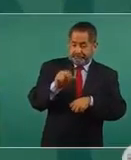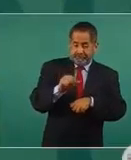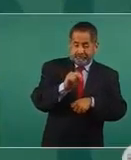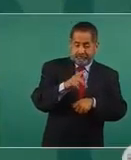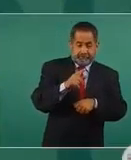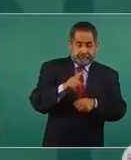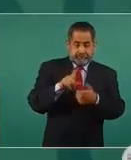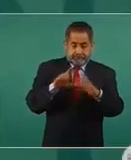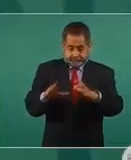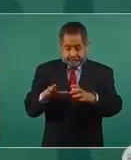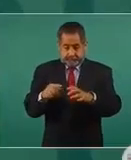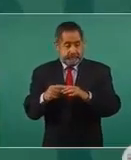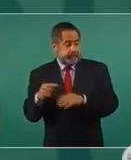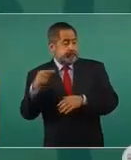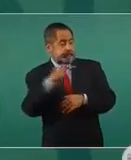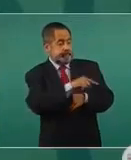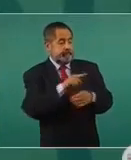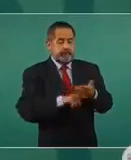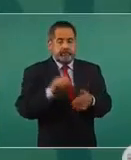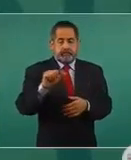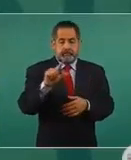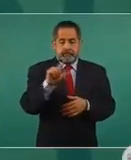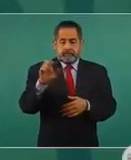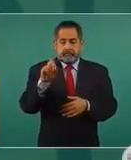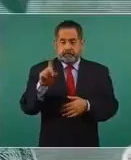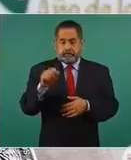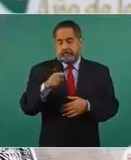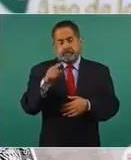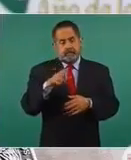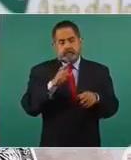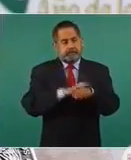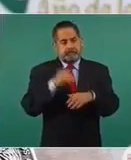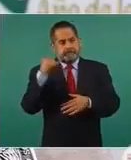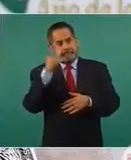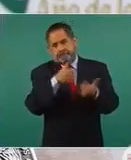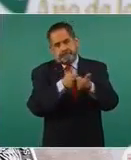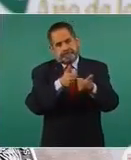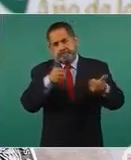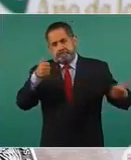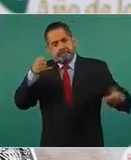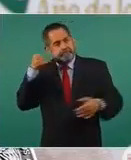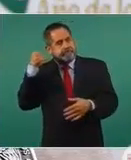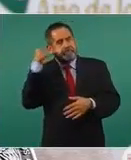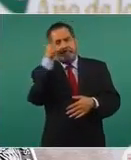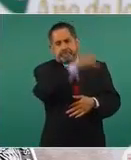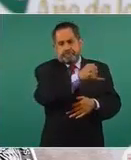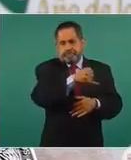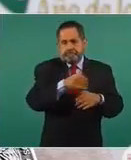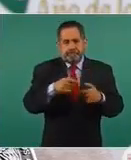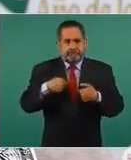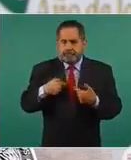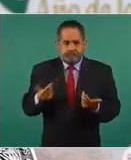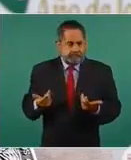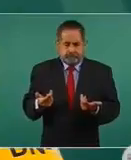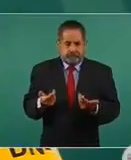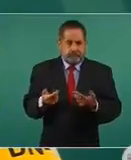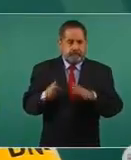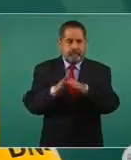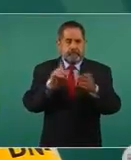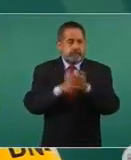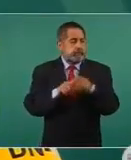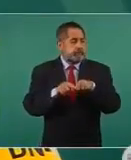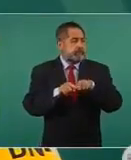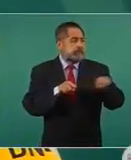donde fue, en Allende, pues hay una distancia considerable que debido a